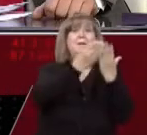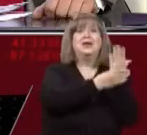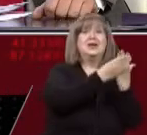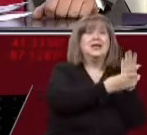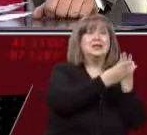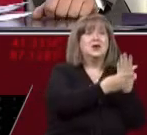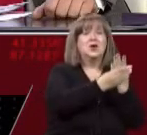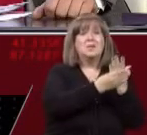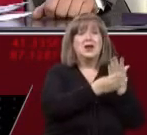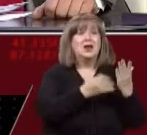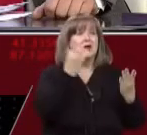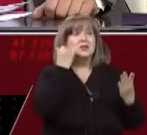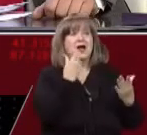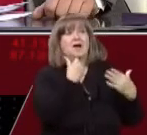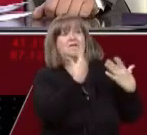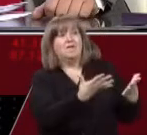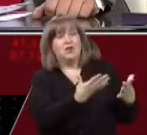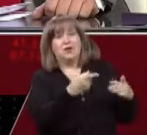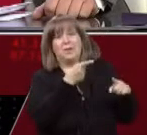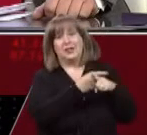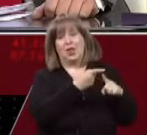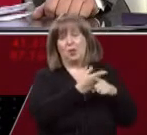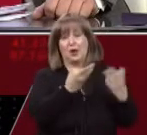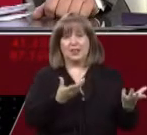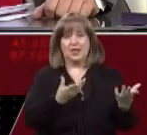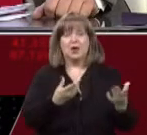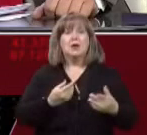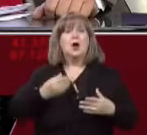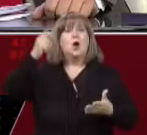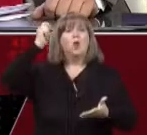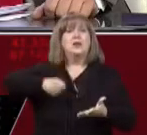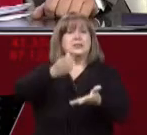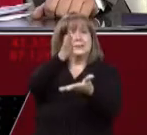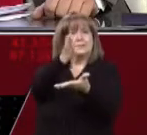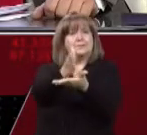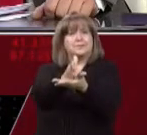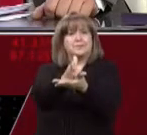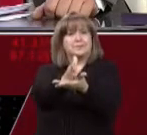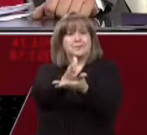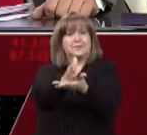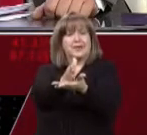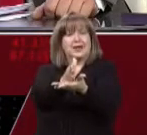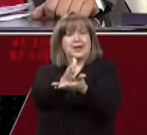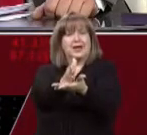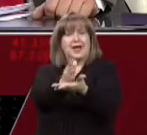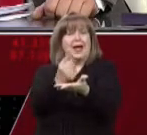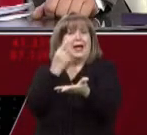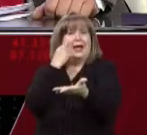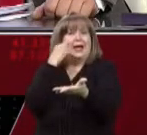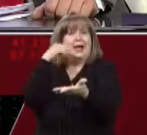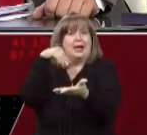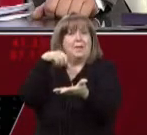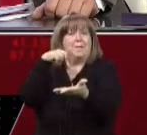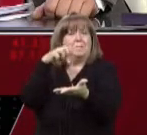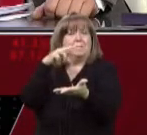hay imparcialidad, es obvio que no hay imparcialidad. Entonces, más allá de ocuparnos con tanto detalle en esta